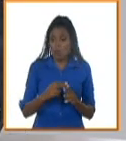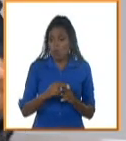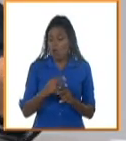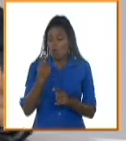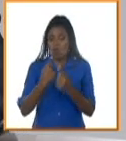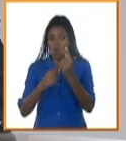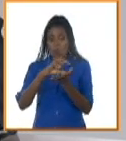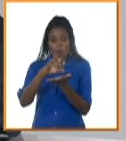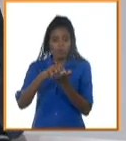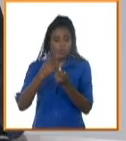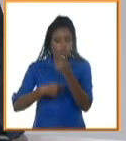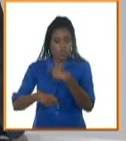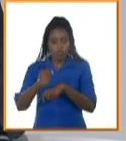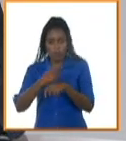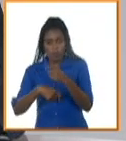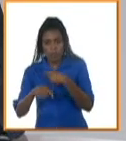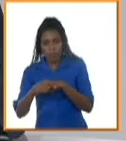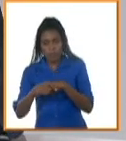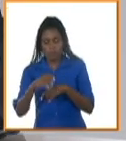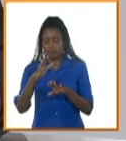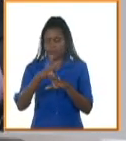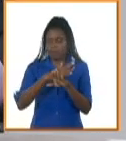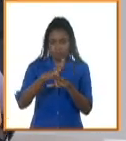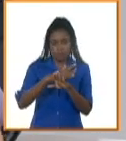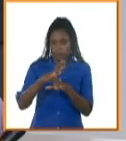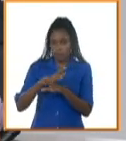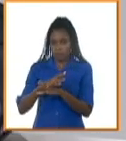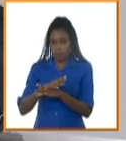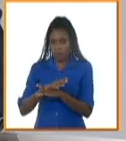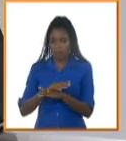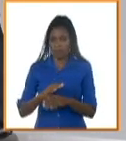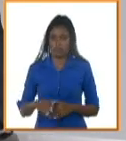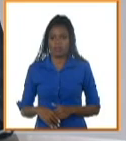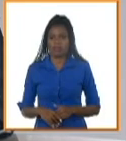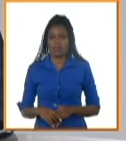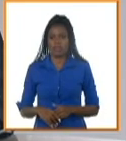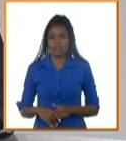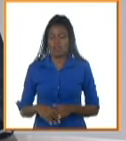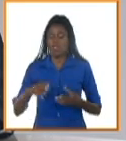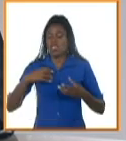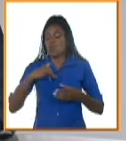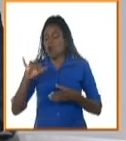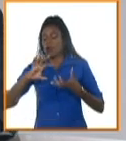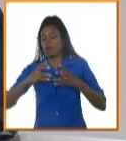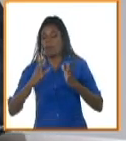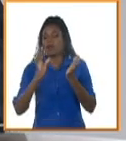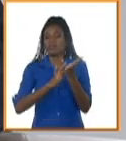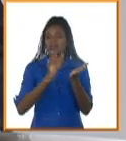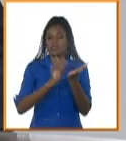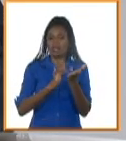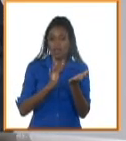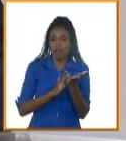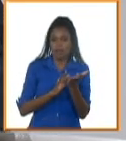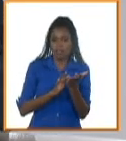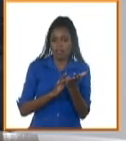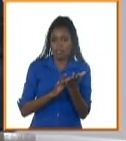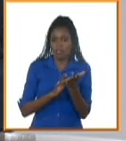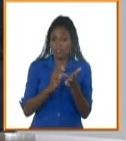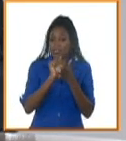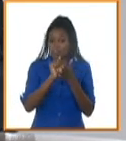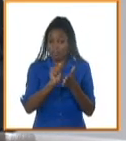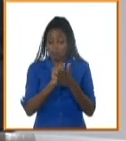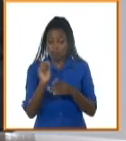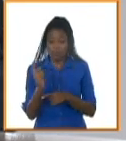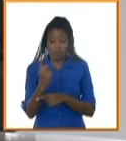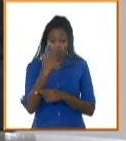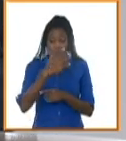etcétera o sea son varias capas tecnológicas y también las plataformas digitales de servicio donde no solo se trata de